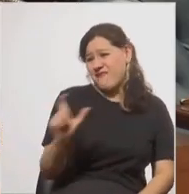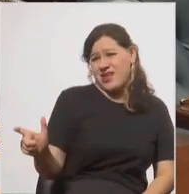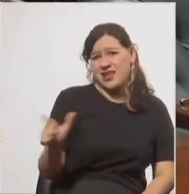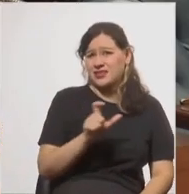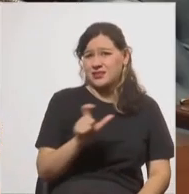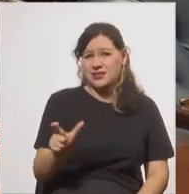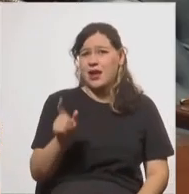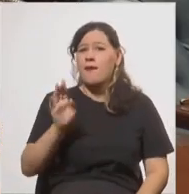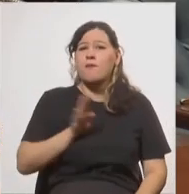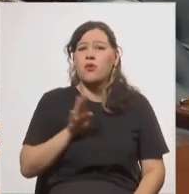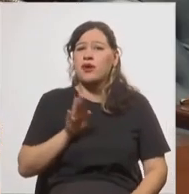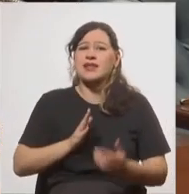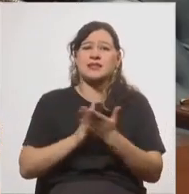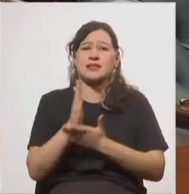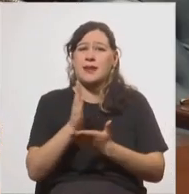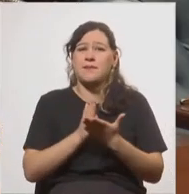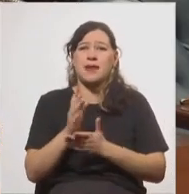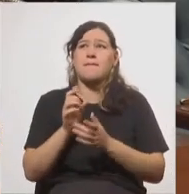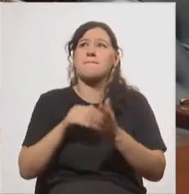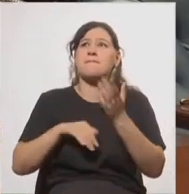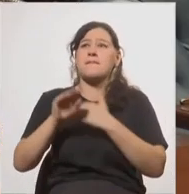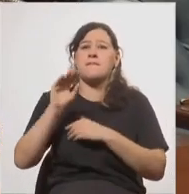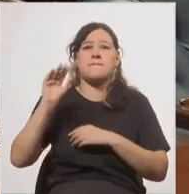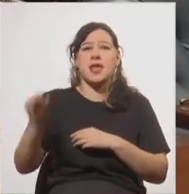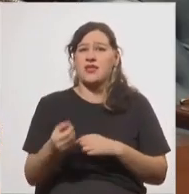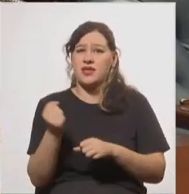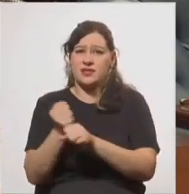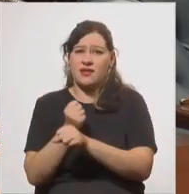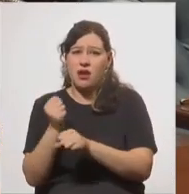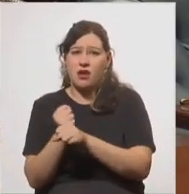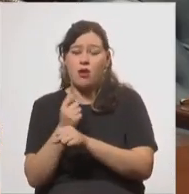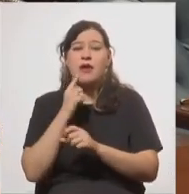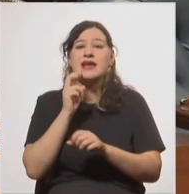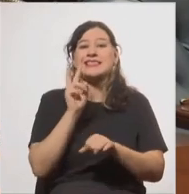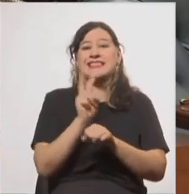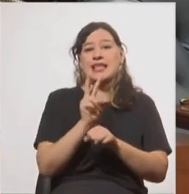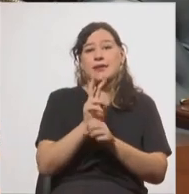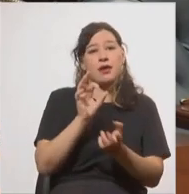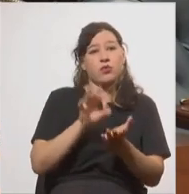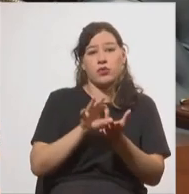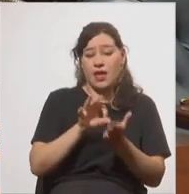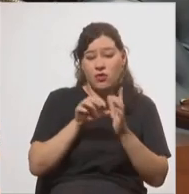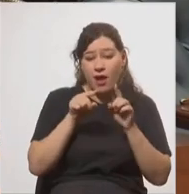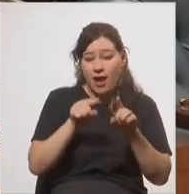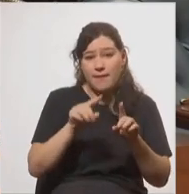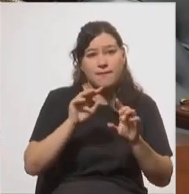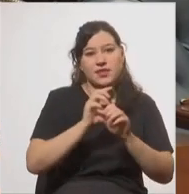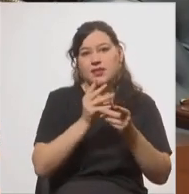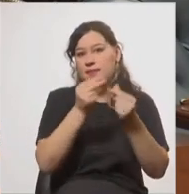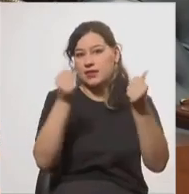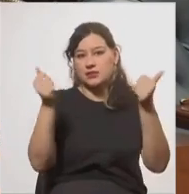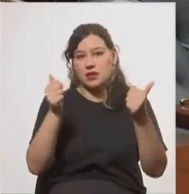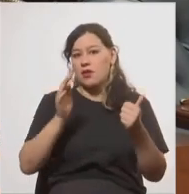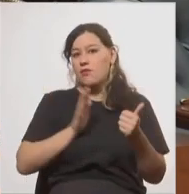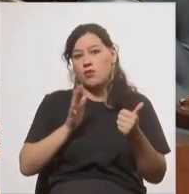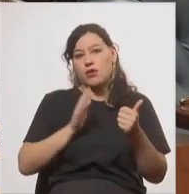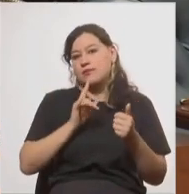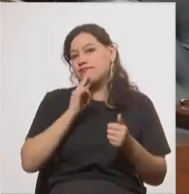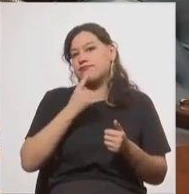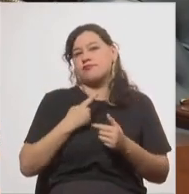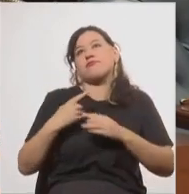que perdieron más empleos y con la desaparición del sistema de cuidado son las mujeres las que asumieron la mayor carga del